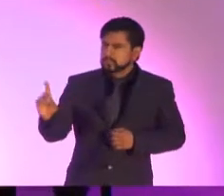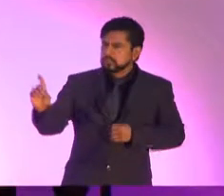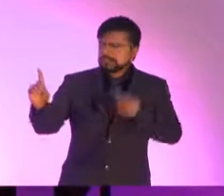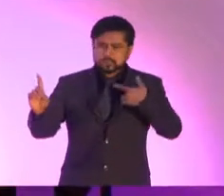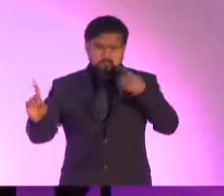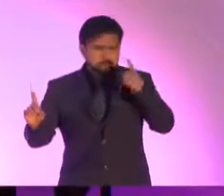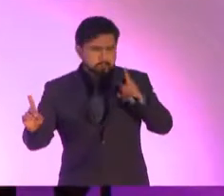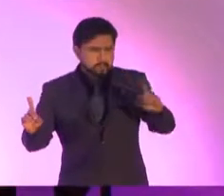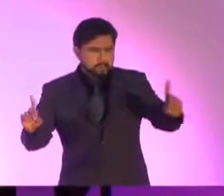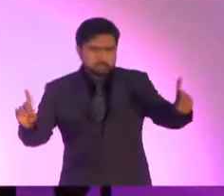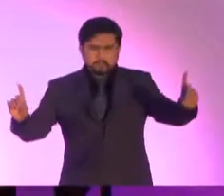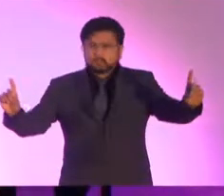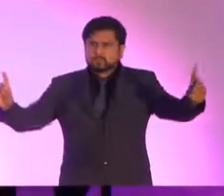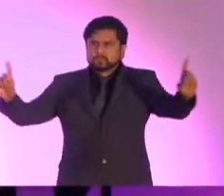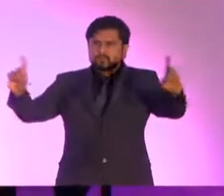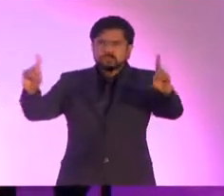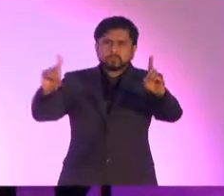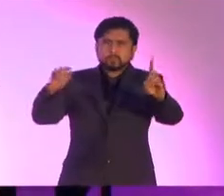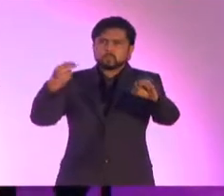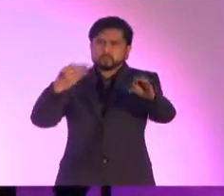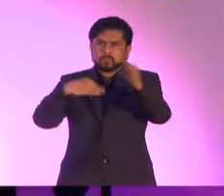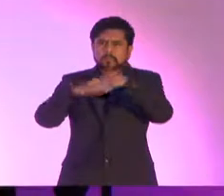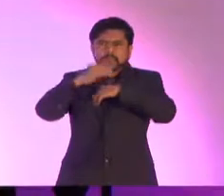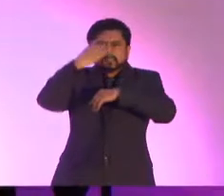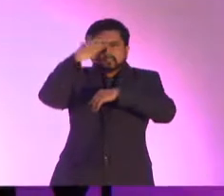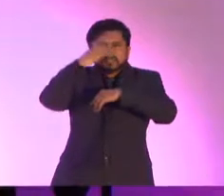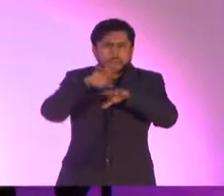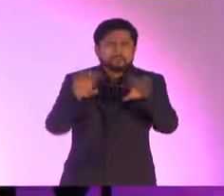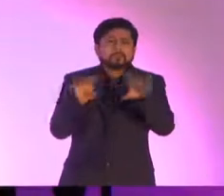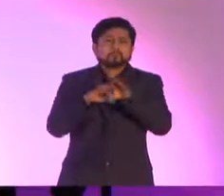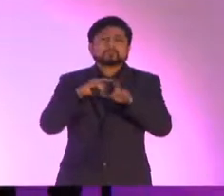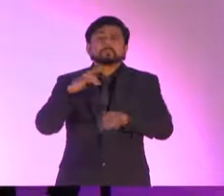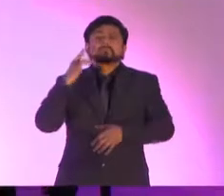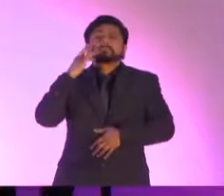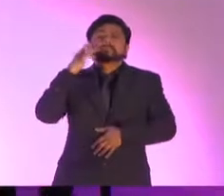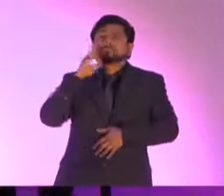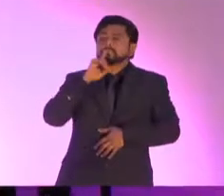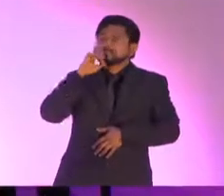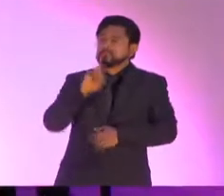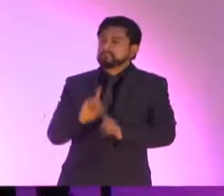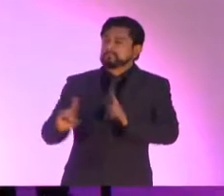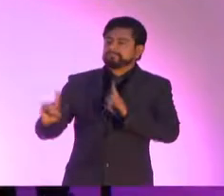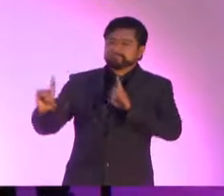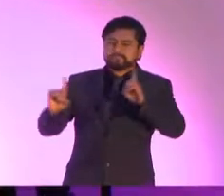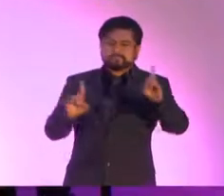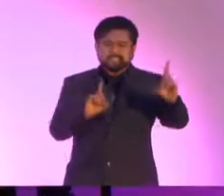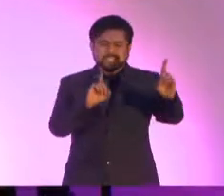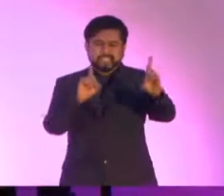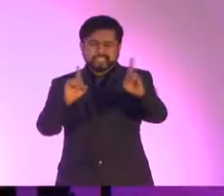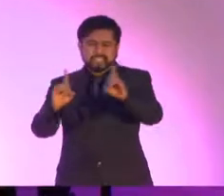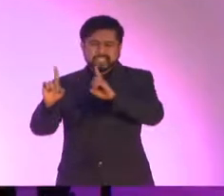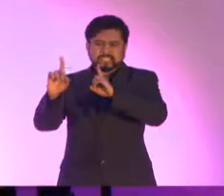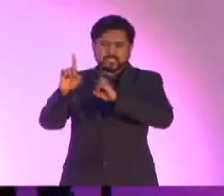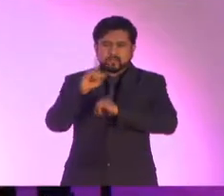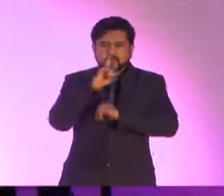desiertos. Y fuimos sabios y soberbios, violentados al respeto y al silencio.